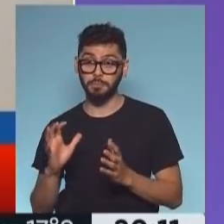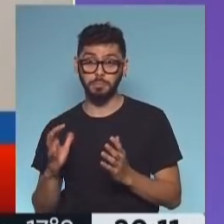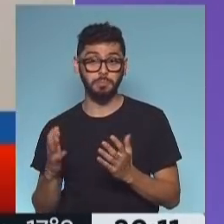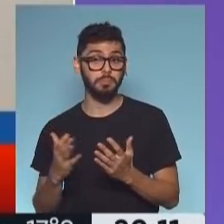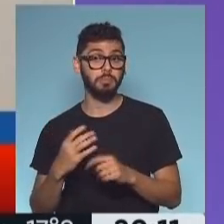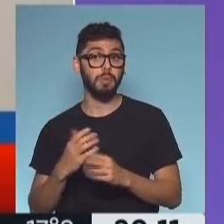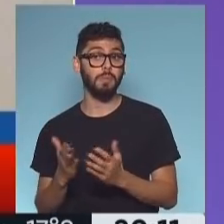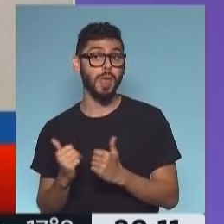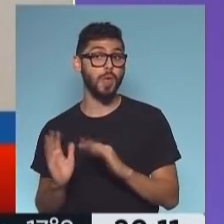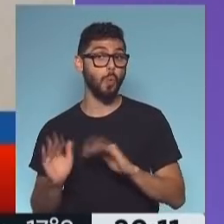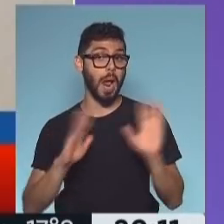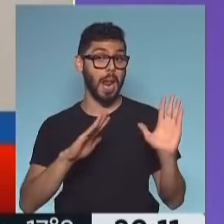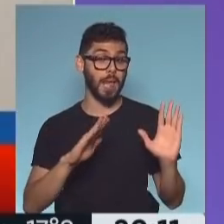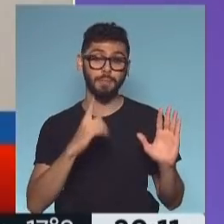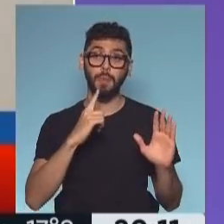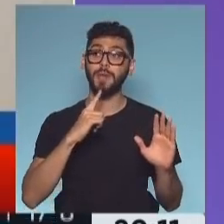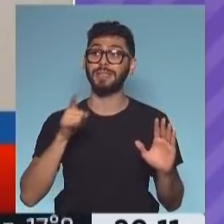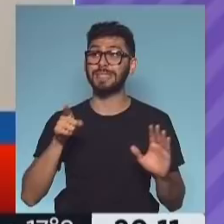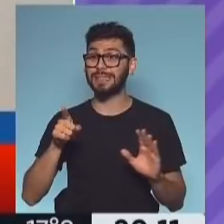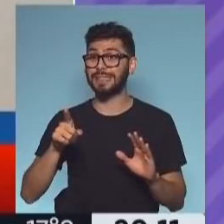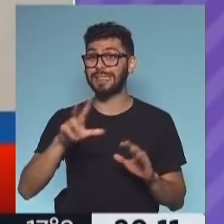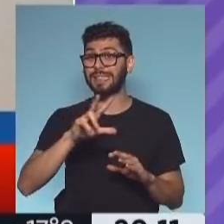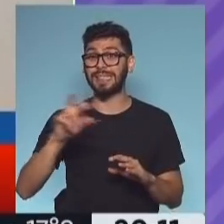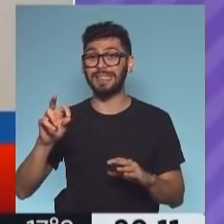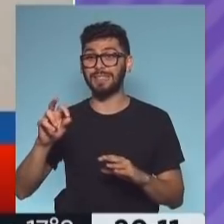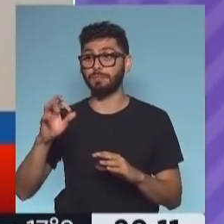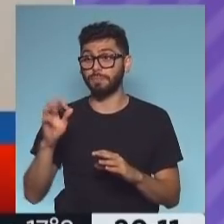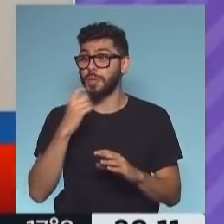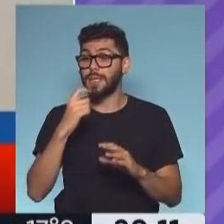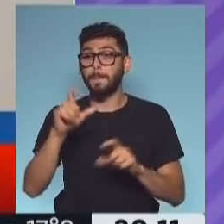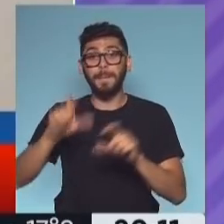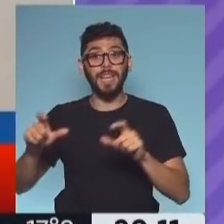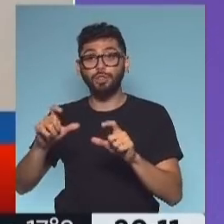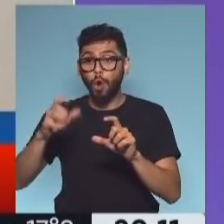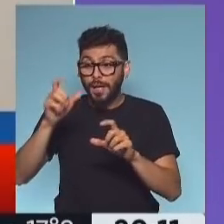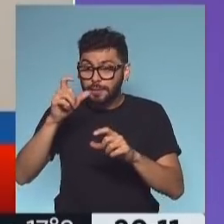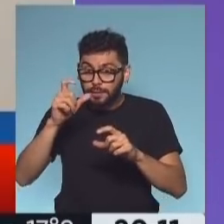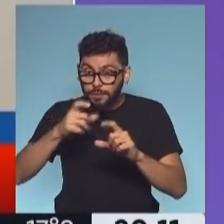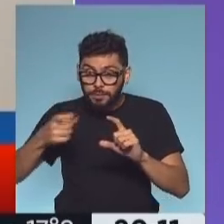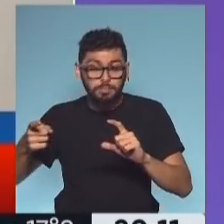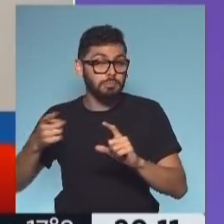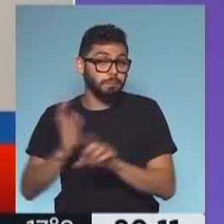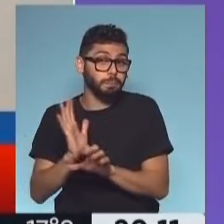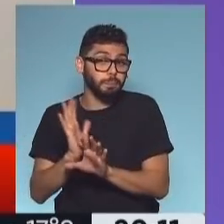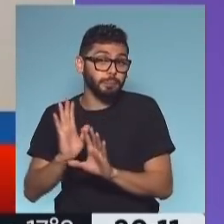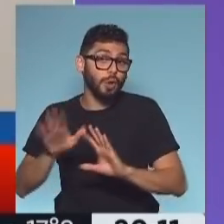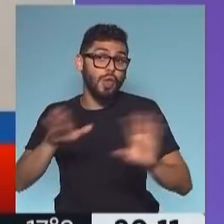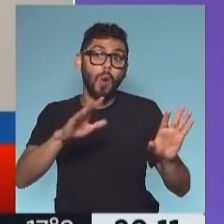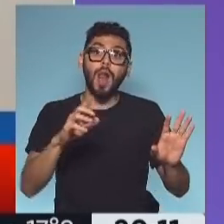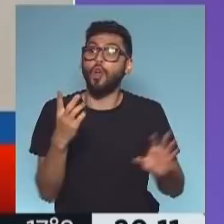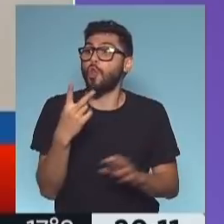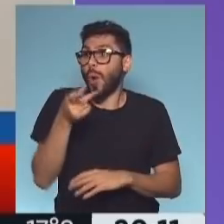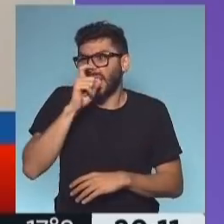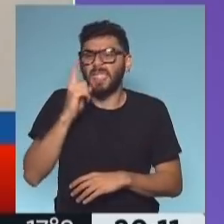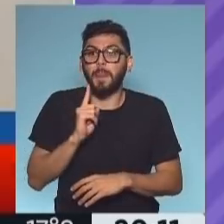fuéramos los 350 millones de habitantes que son allá, habríamos vacunado 2 millones en un día. Así que la velocidad es buena. El tema es que, por supuesto, bueno,